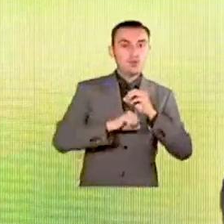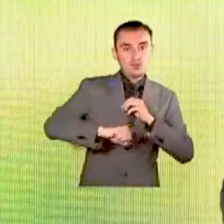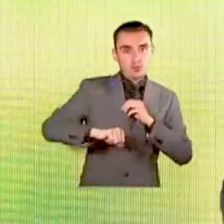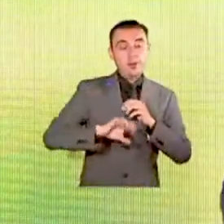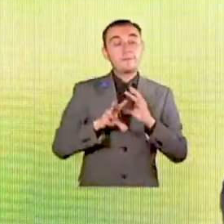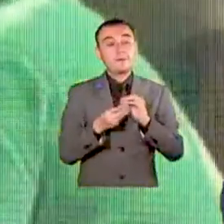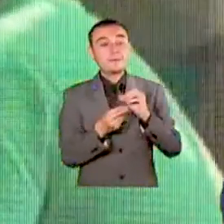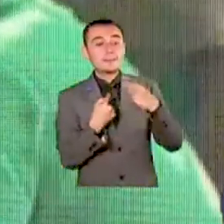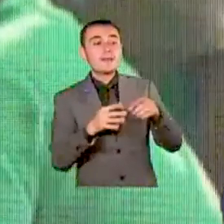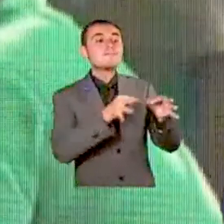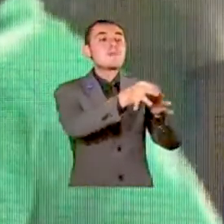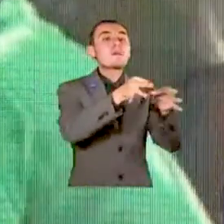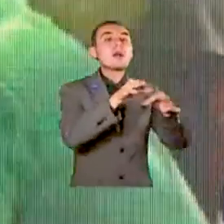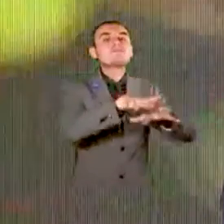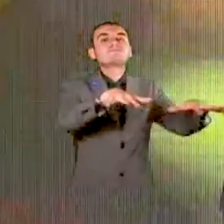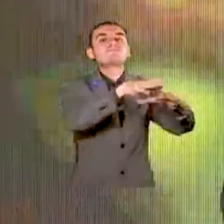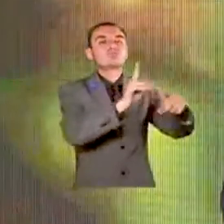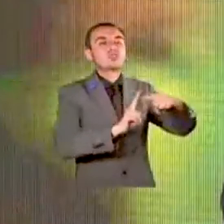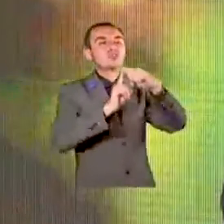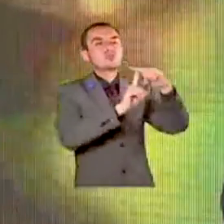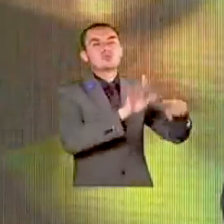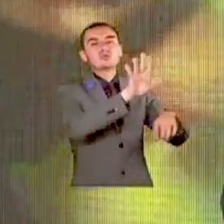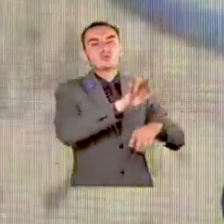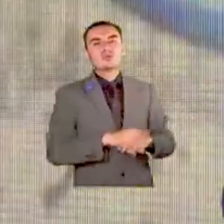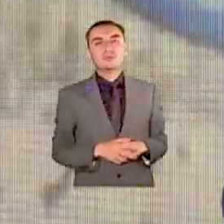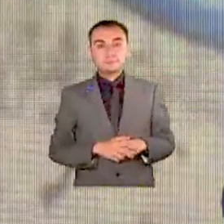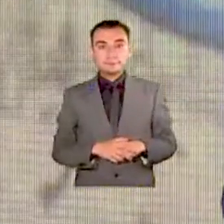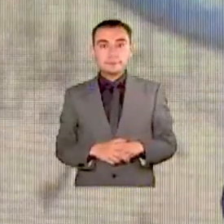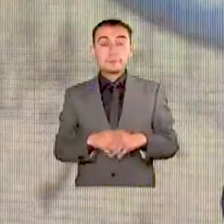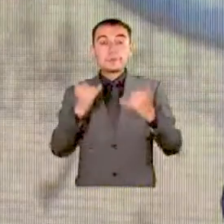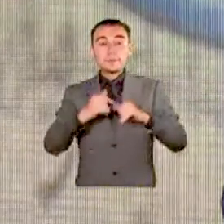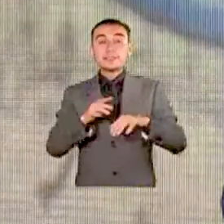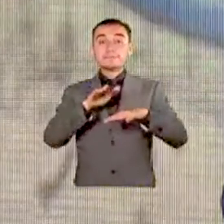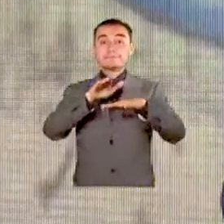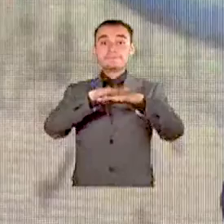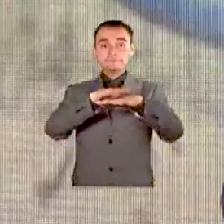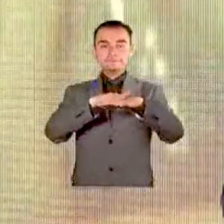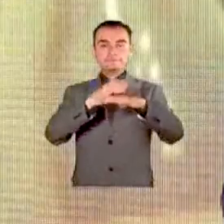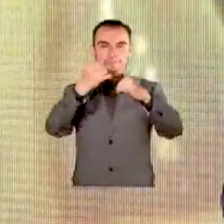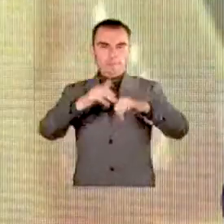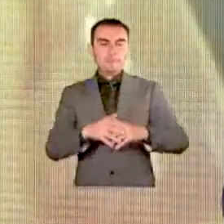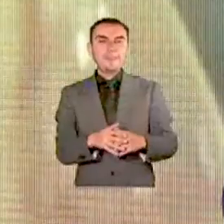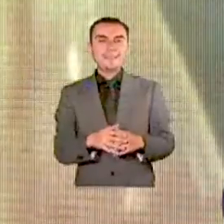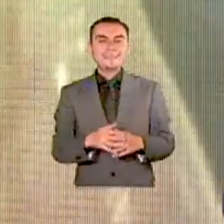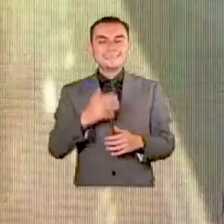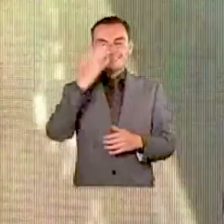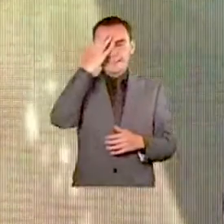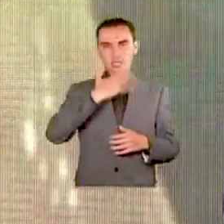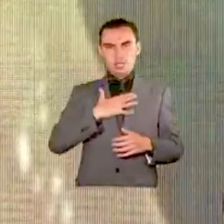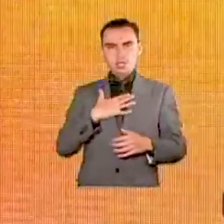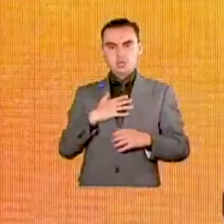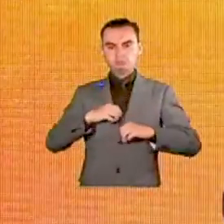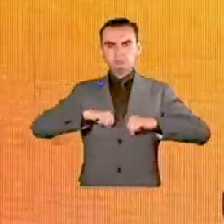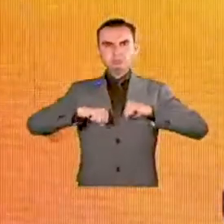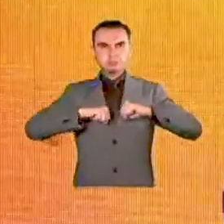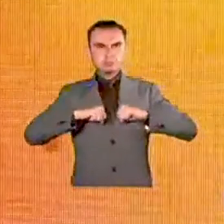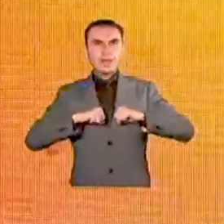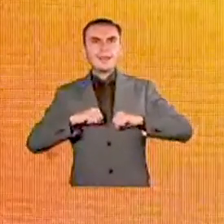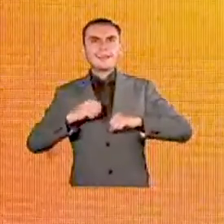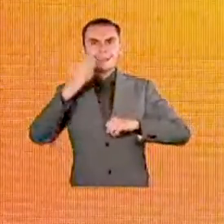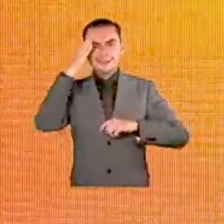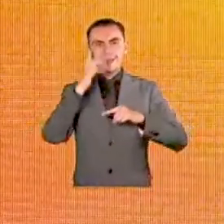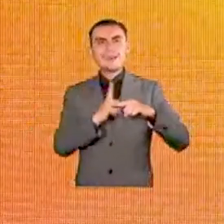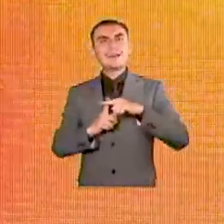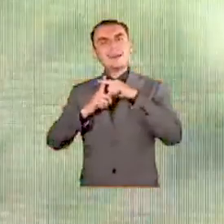las procuradurías regionales y provinciales. Y ya para finalizar, contarles también que en ejercicio del poder preferente que tiene